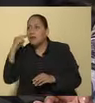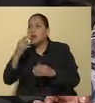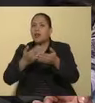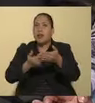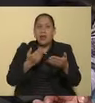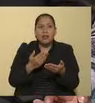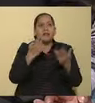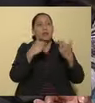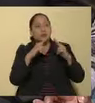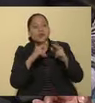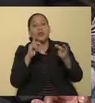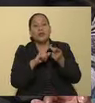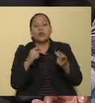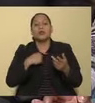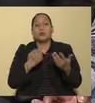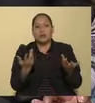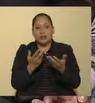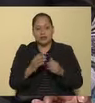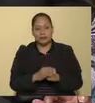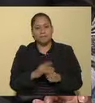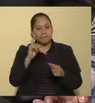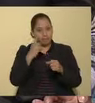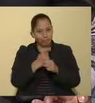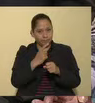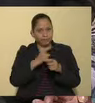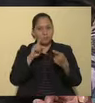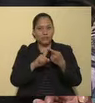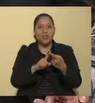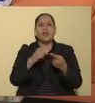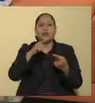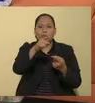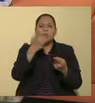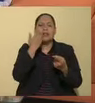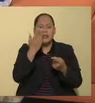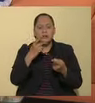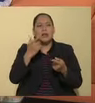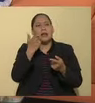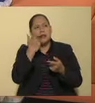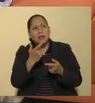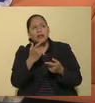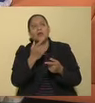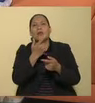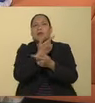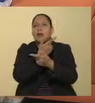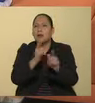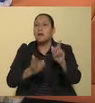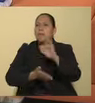a dónde hospedarnos, qué hacer? Pues lo primero es definir qué queremos hacer con nuestro tiempo libre,